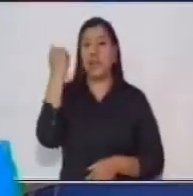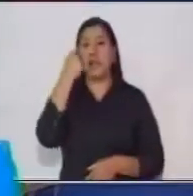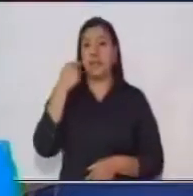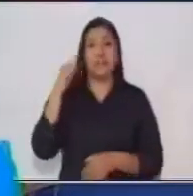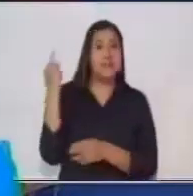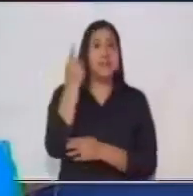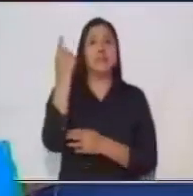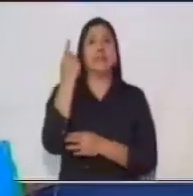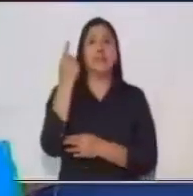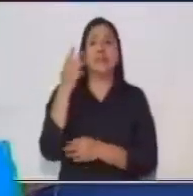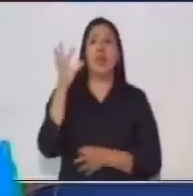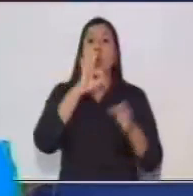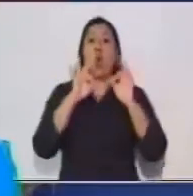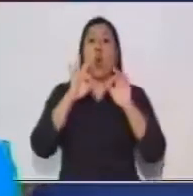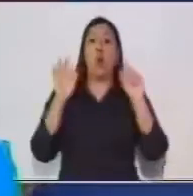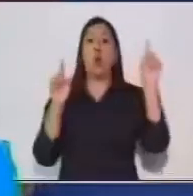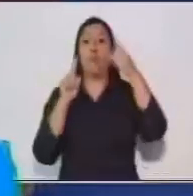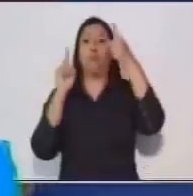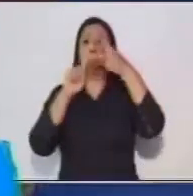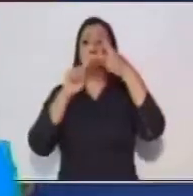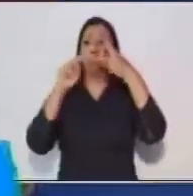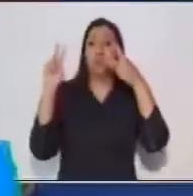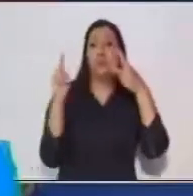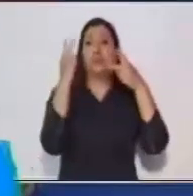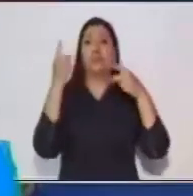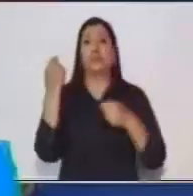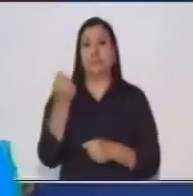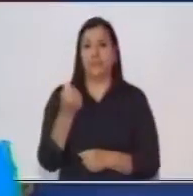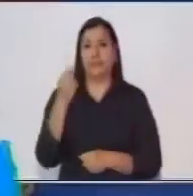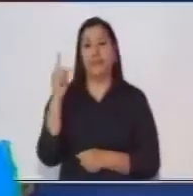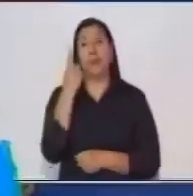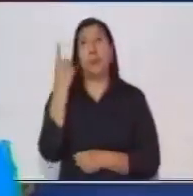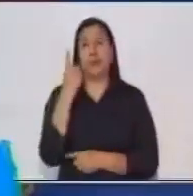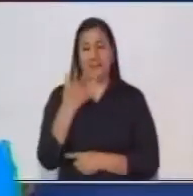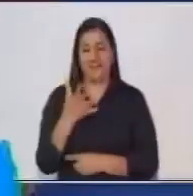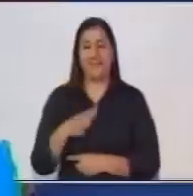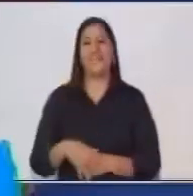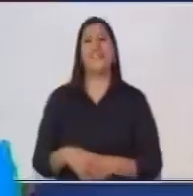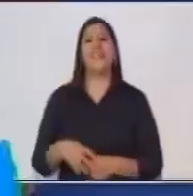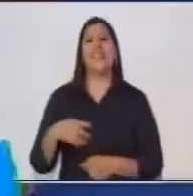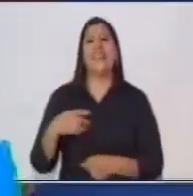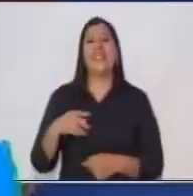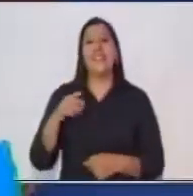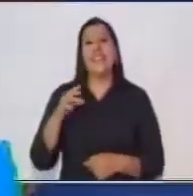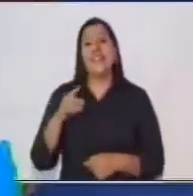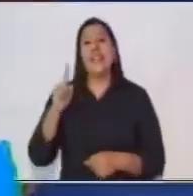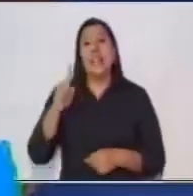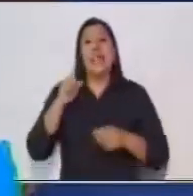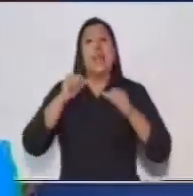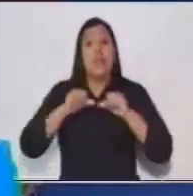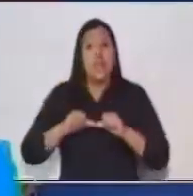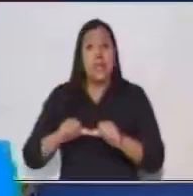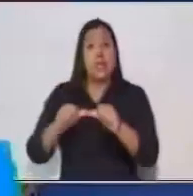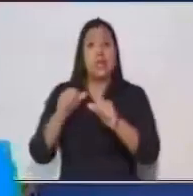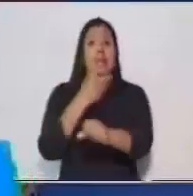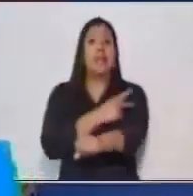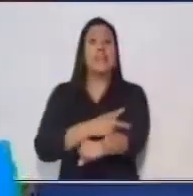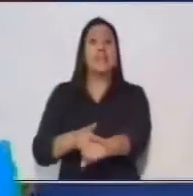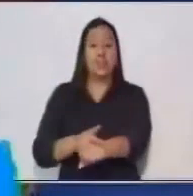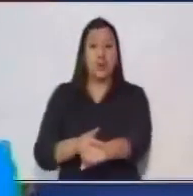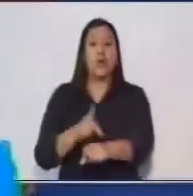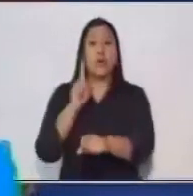secundarios son los que le van a dar el sentido o el seguimiento a toda esa historia que el narrador